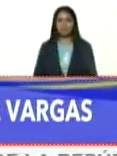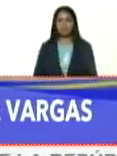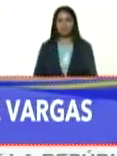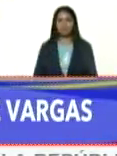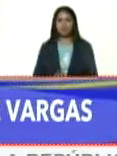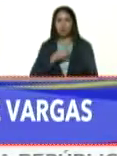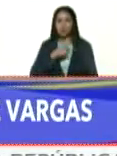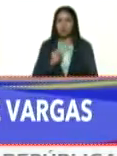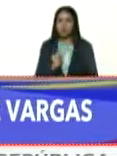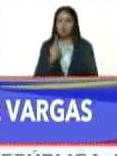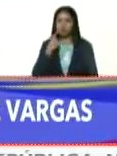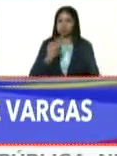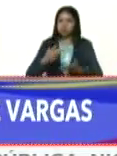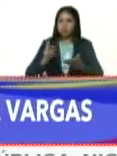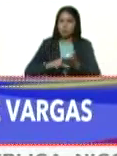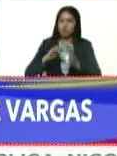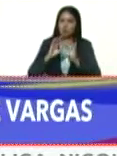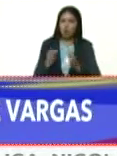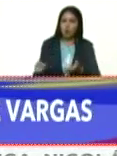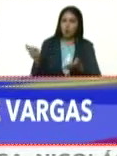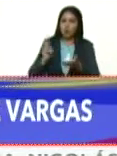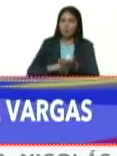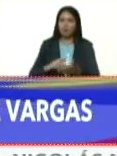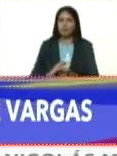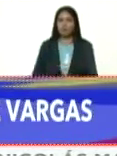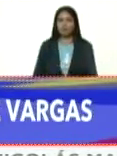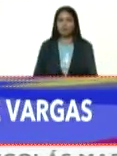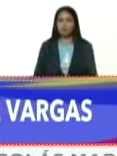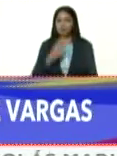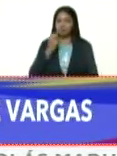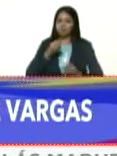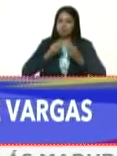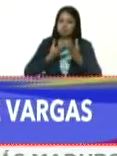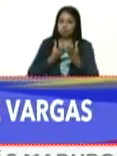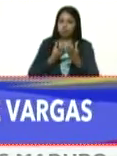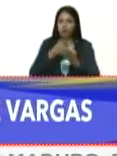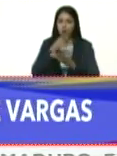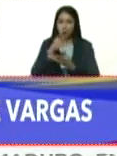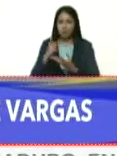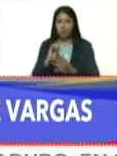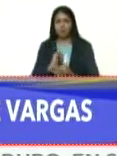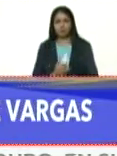quiero reiterar hoy mi mensaje